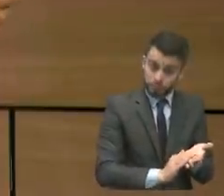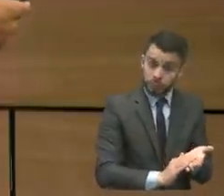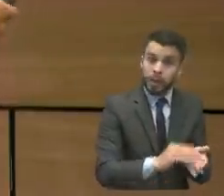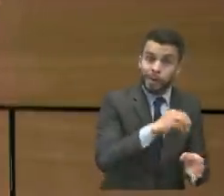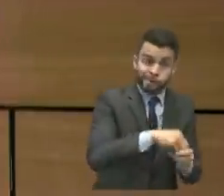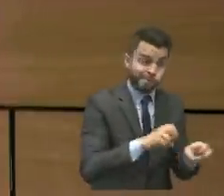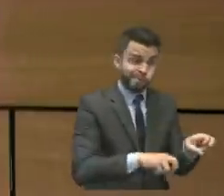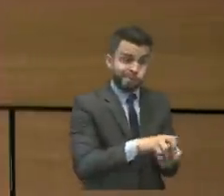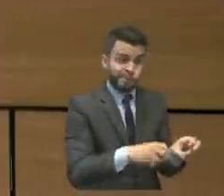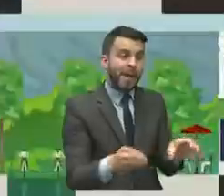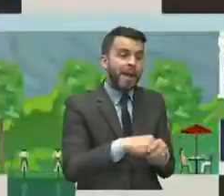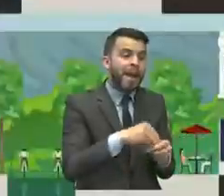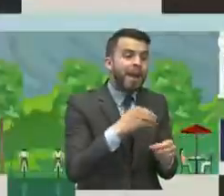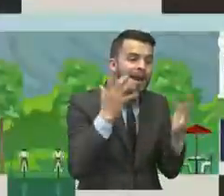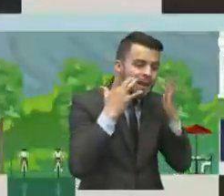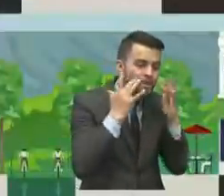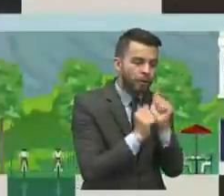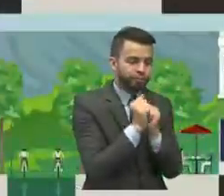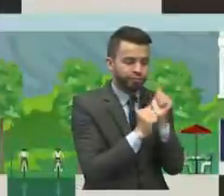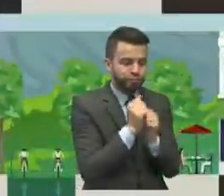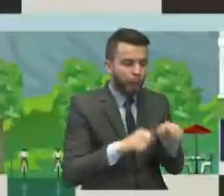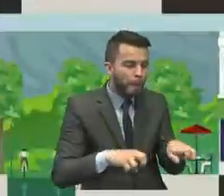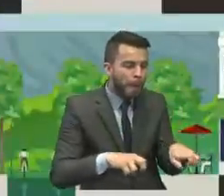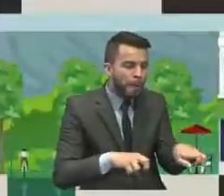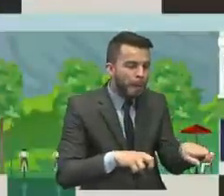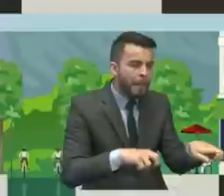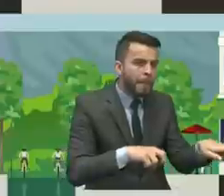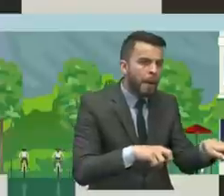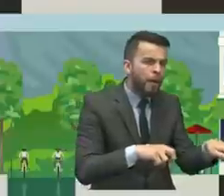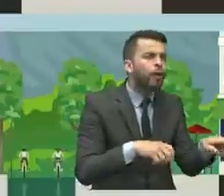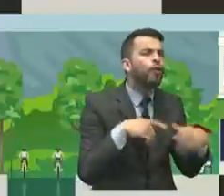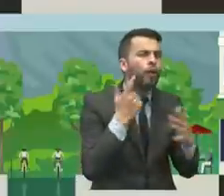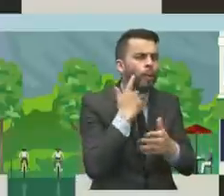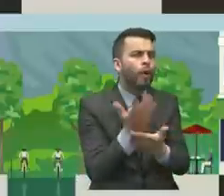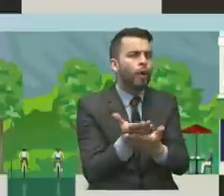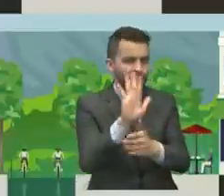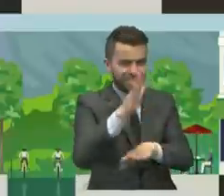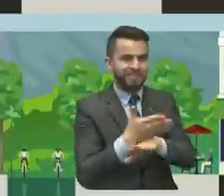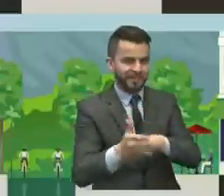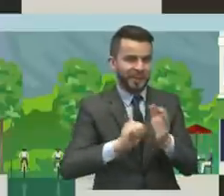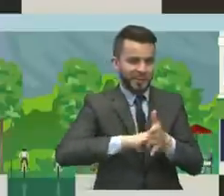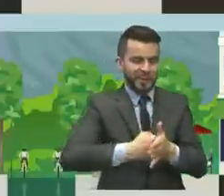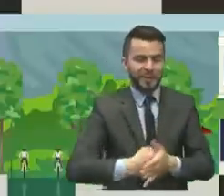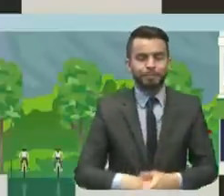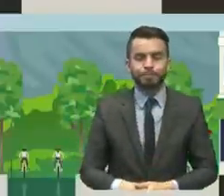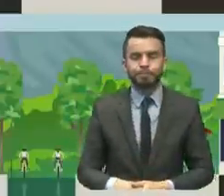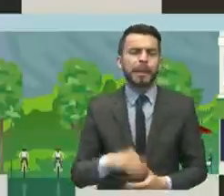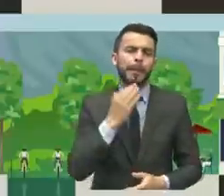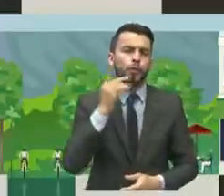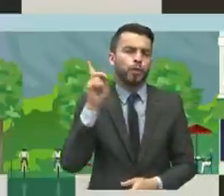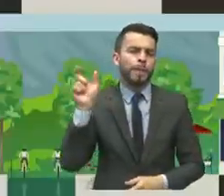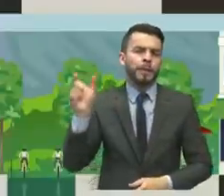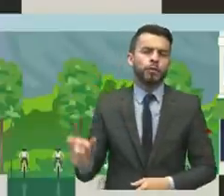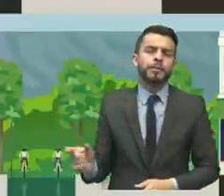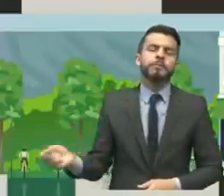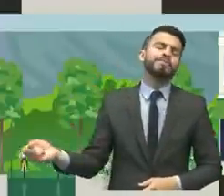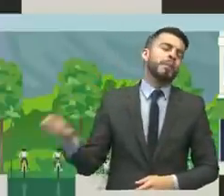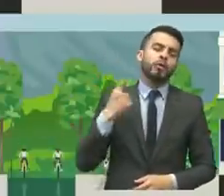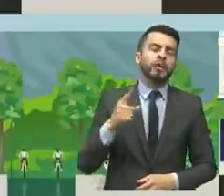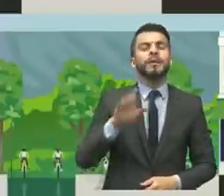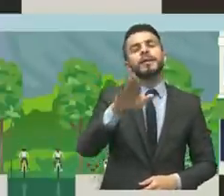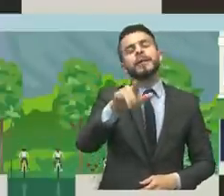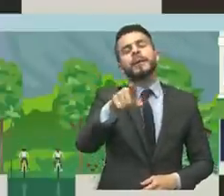del corredor. Ya les vamos a explicar cómo lo proponemos. Pero si hoy nos preguntara alguien, deme una imagen,